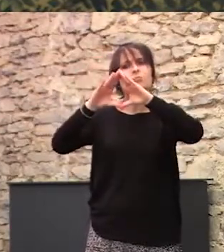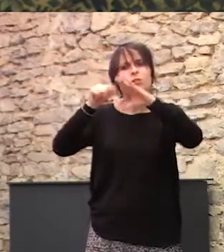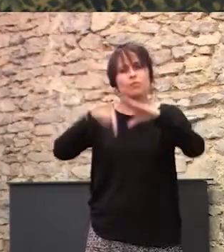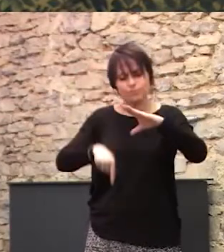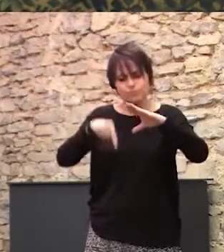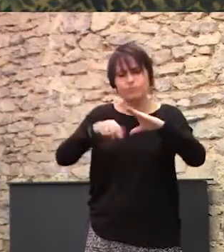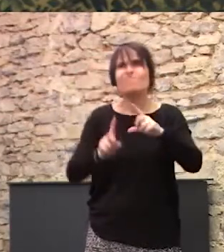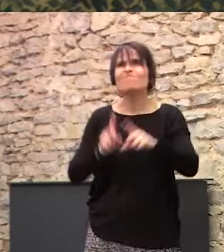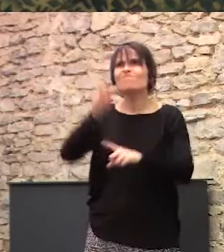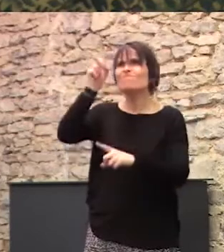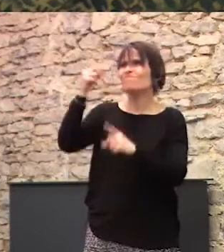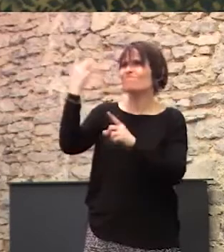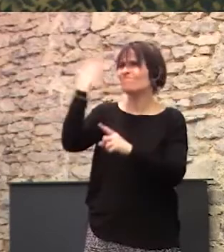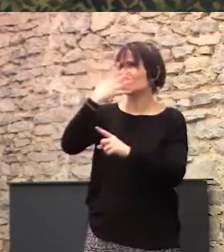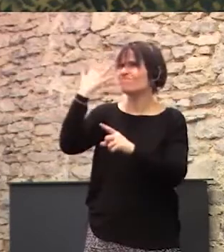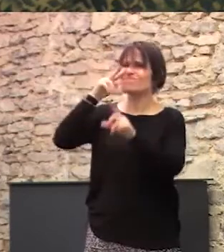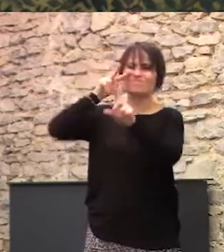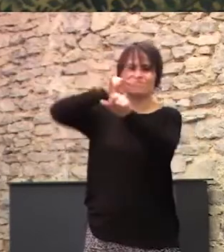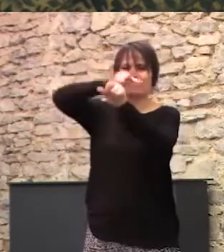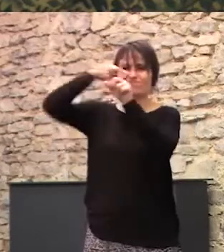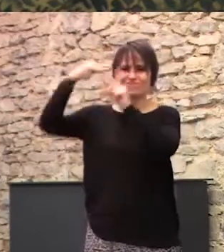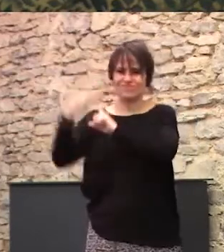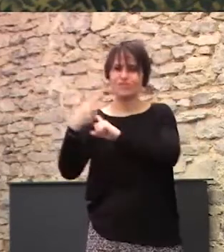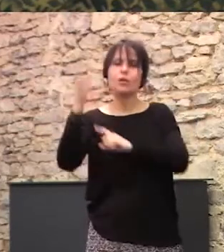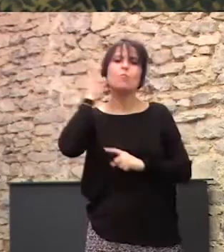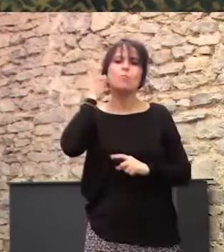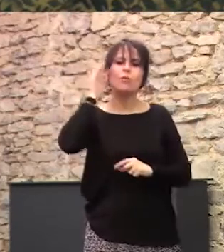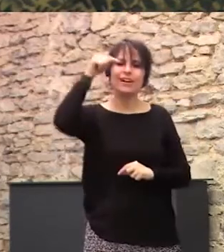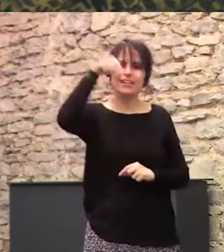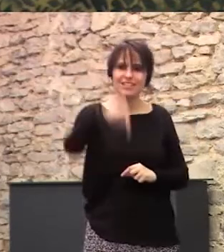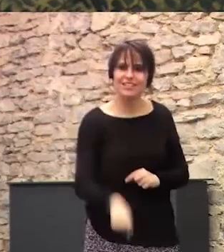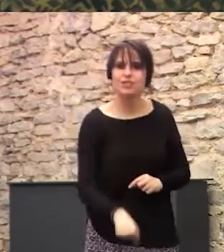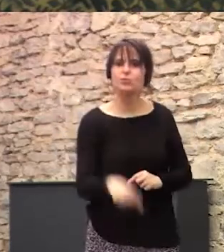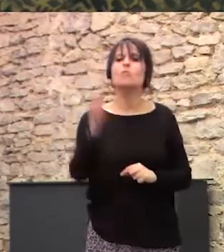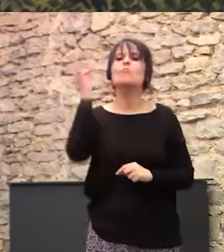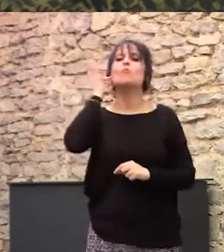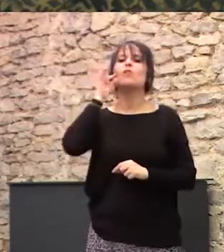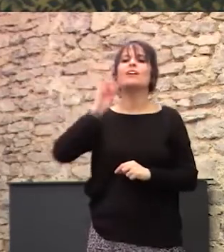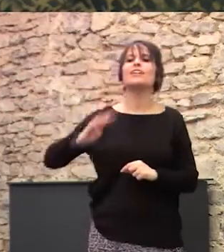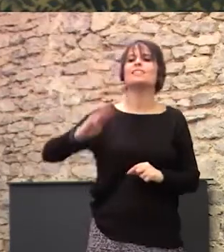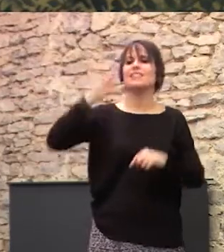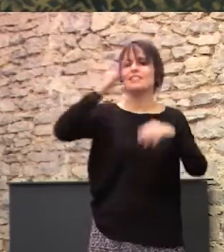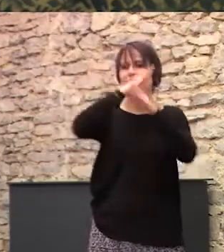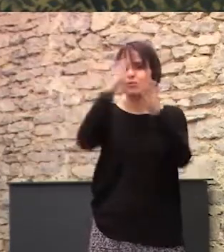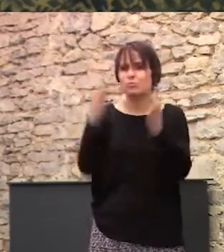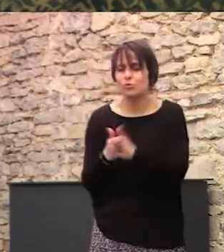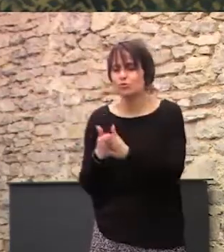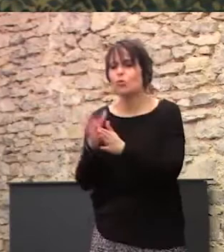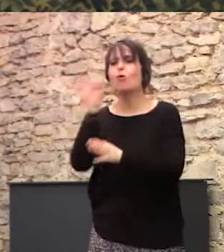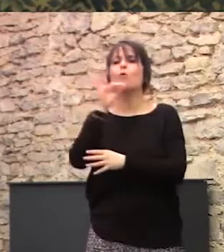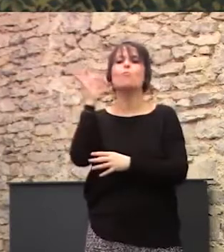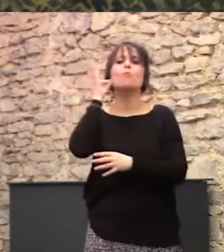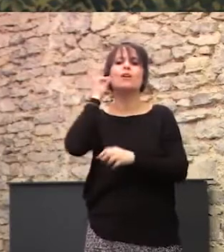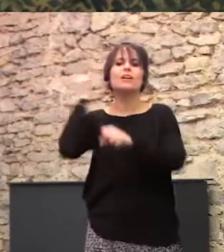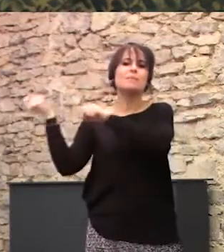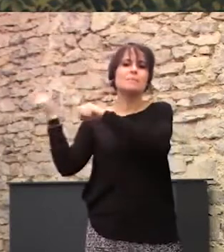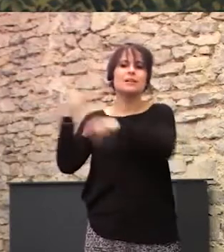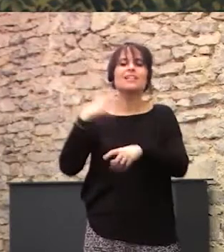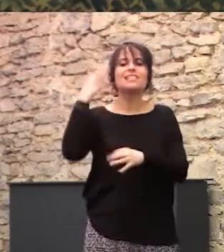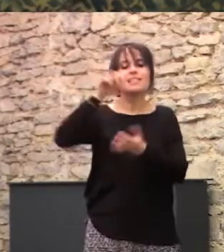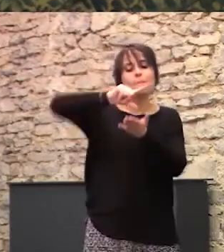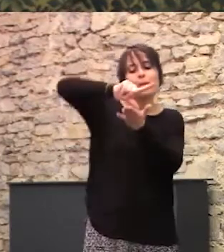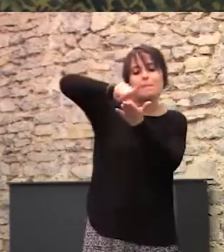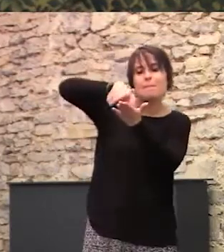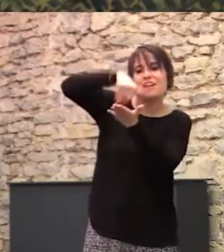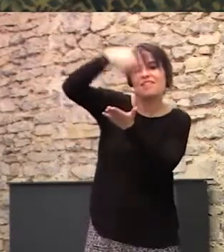perspectivas que colocan a las mujeres del sur, las mujeres del tercer mundo, las mujeres migradas, siempre en la periferia y en